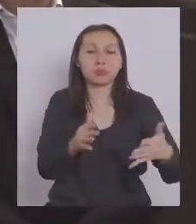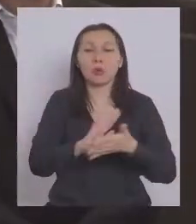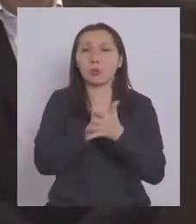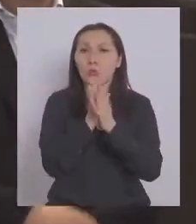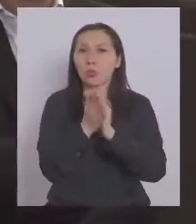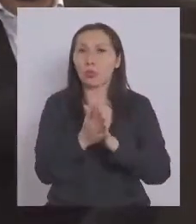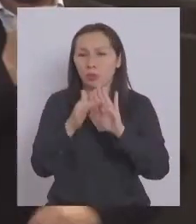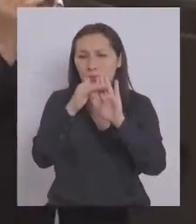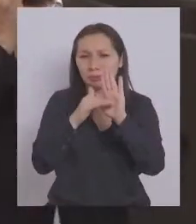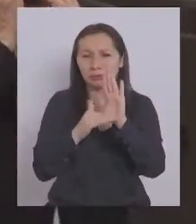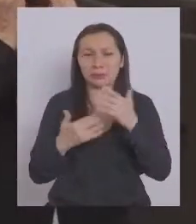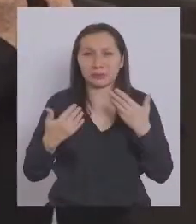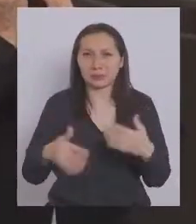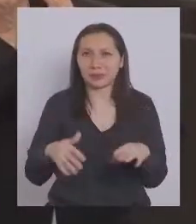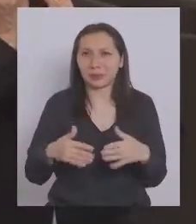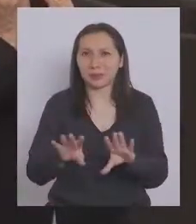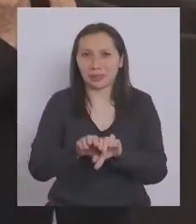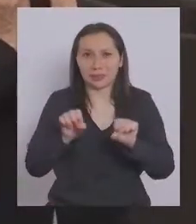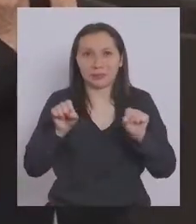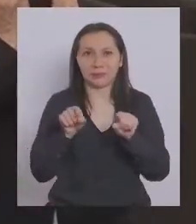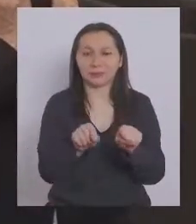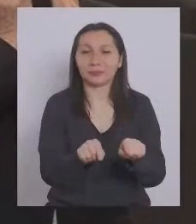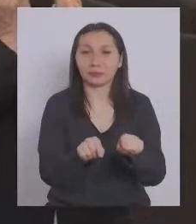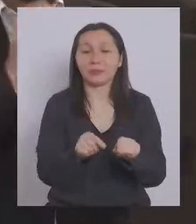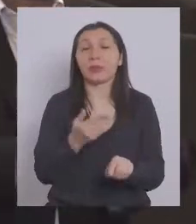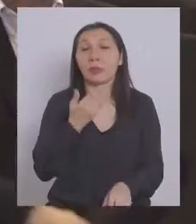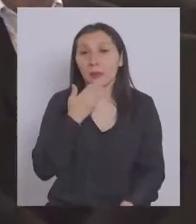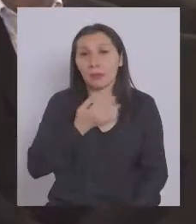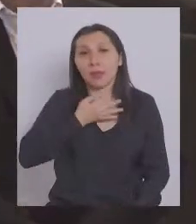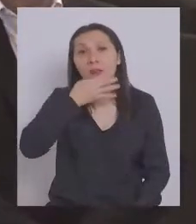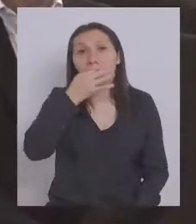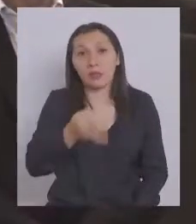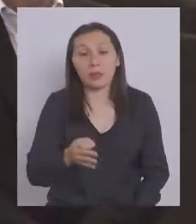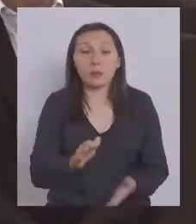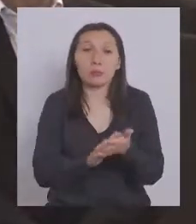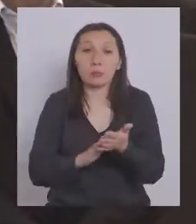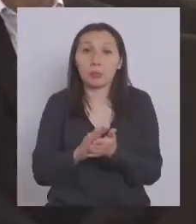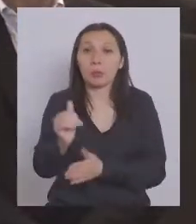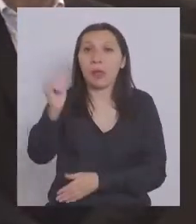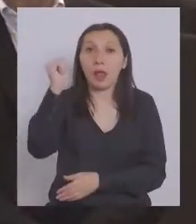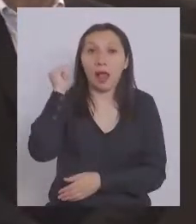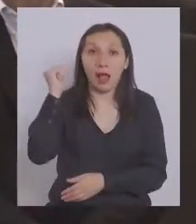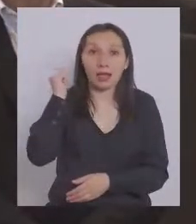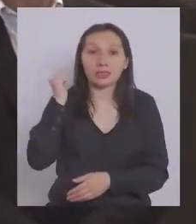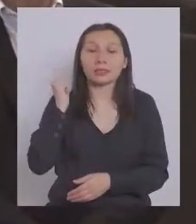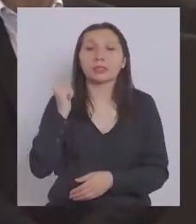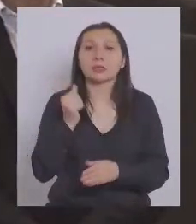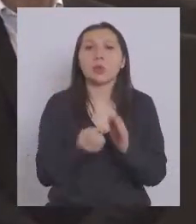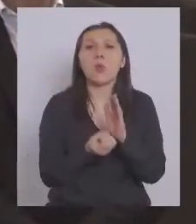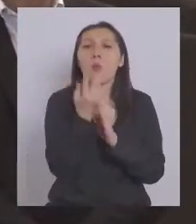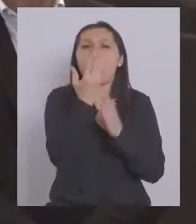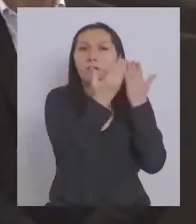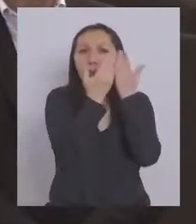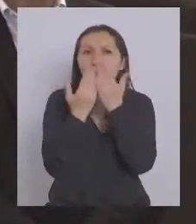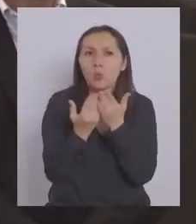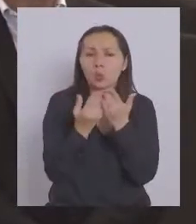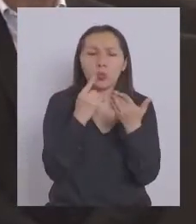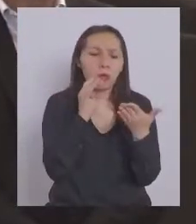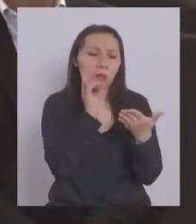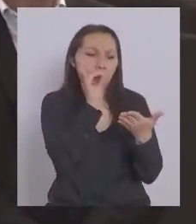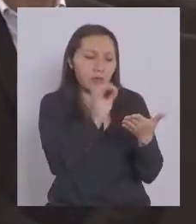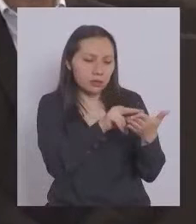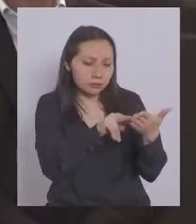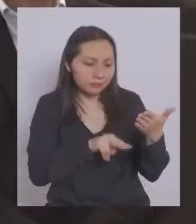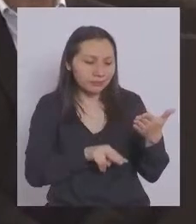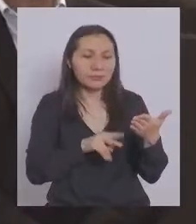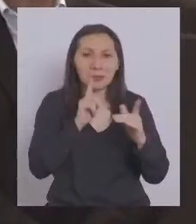esas medidas adoptadas. Se han hecho menciones, ayer por ejemplo, a nuevos estudios que demostrarían